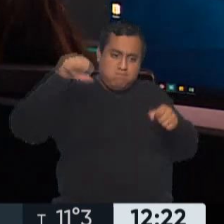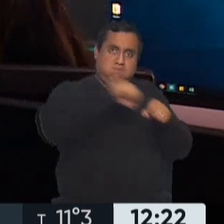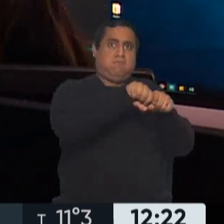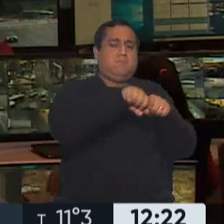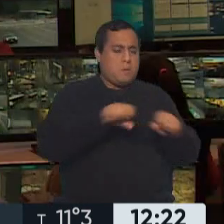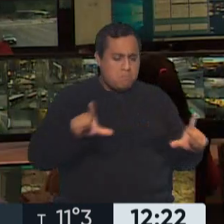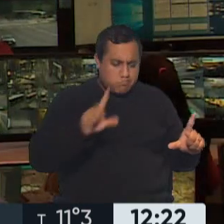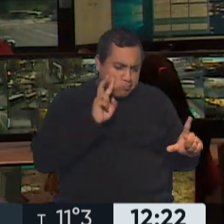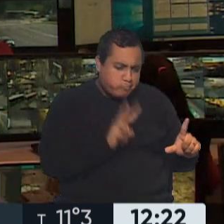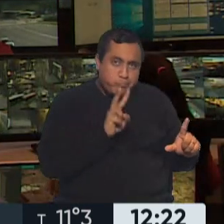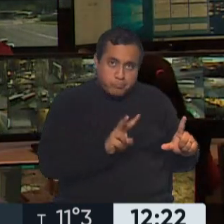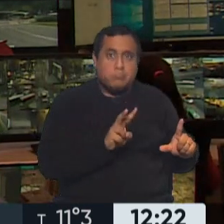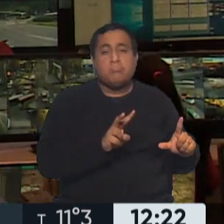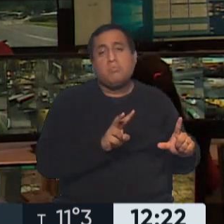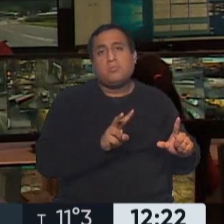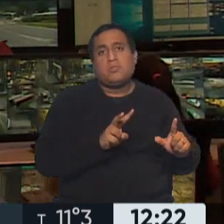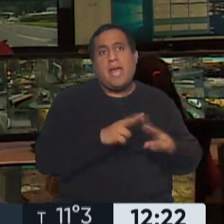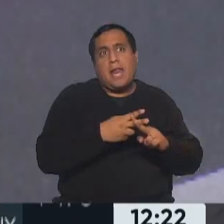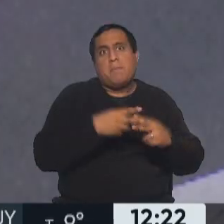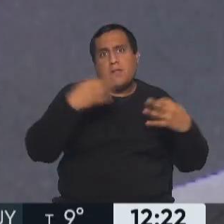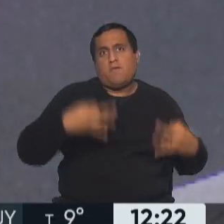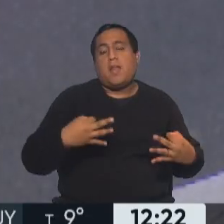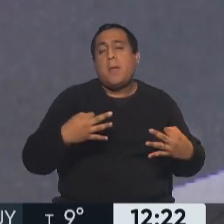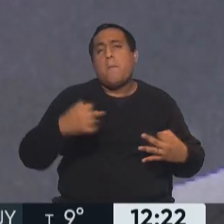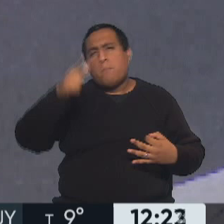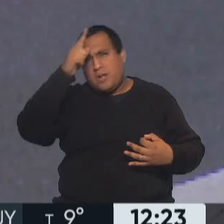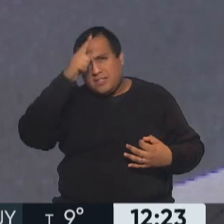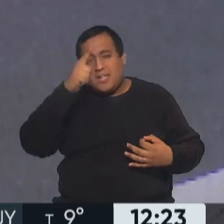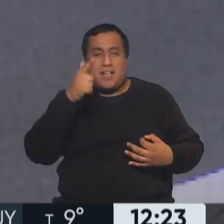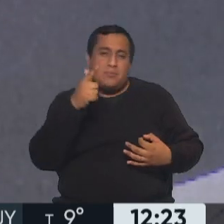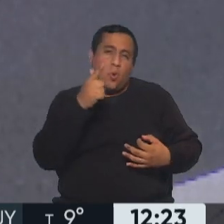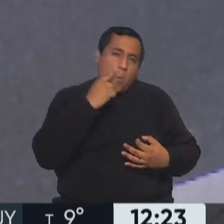como una herramienta tecnológica para que la policía de la ciudad, los hombres y mujeres, cuiden a nuestros vecinos.